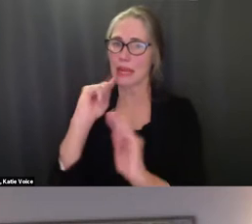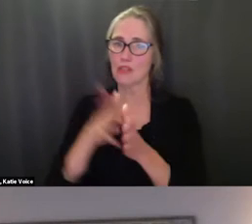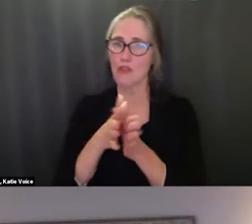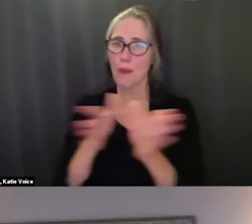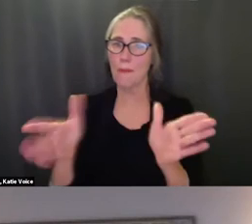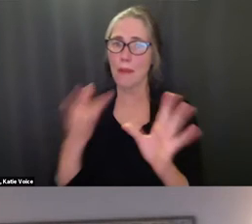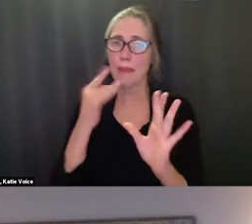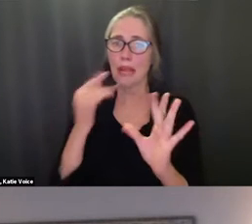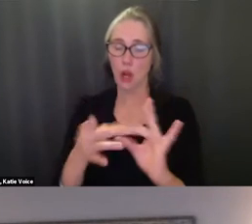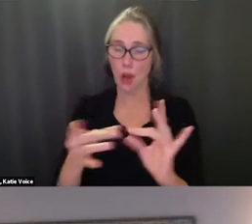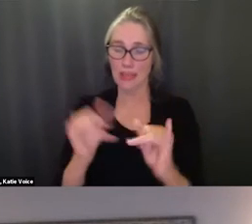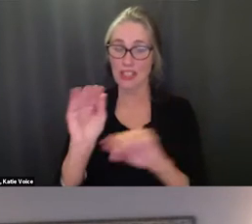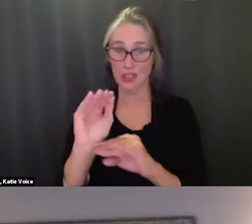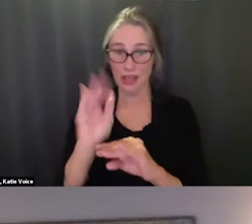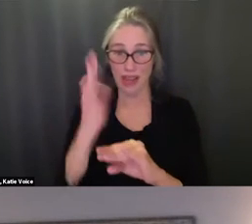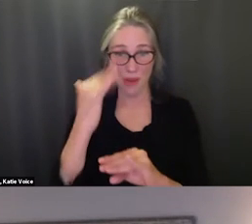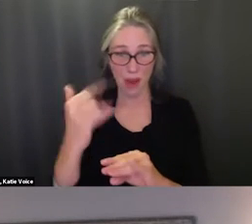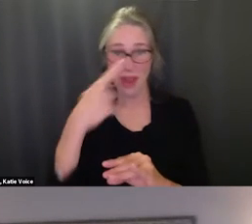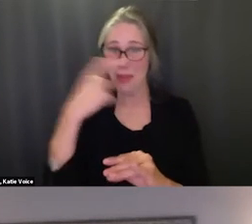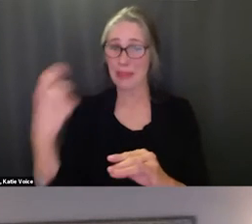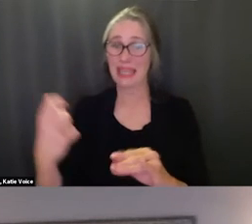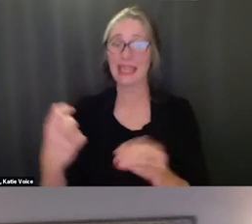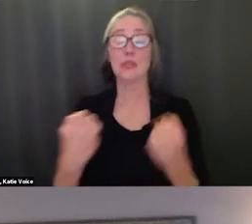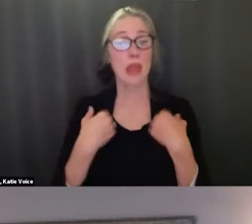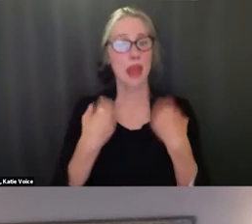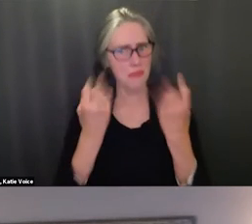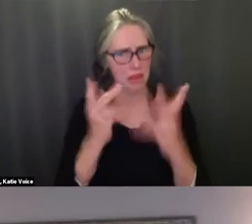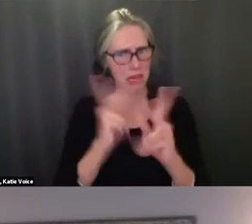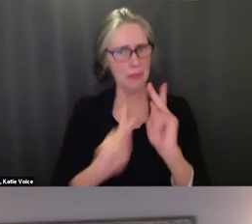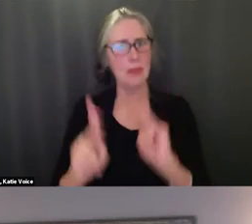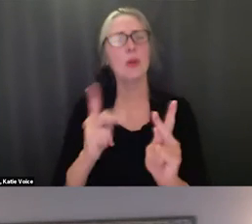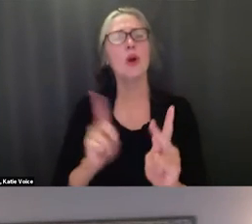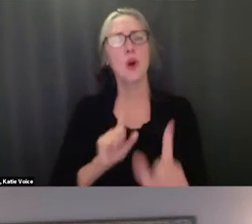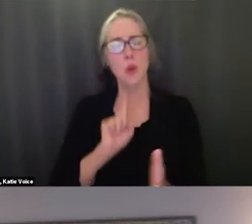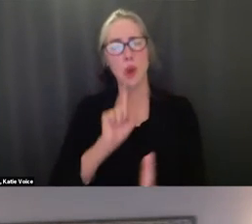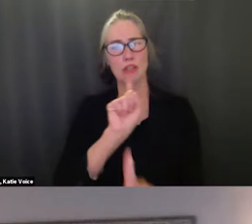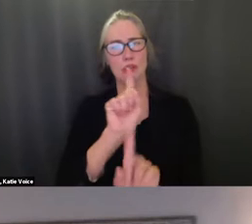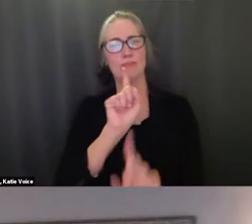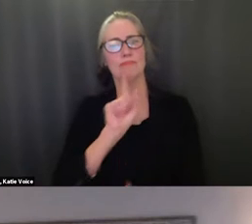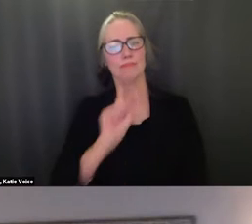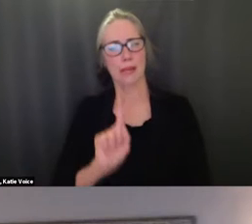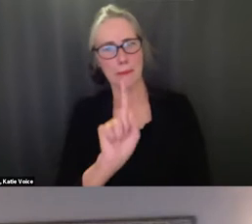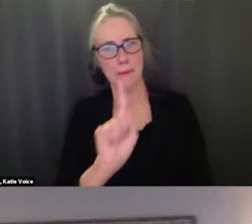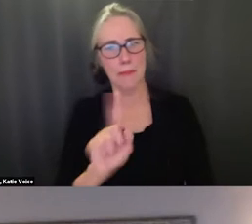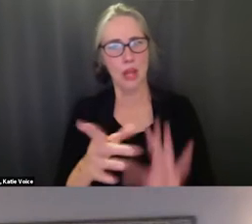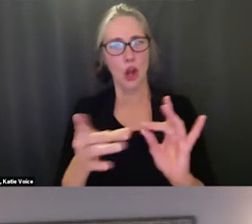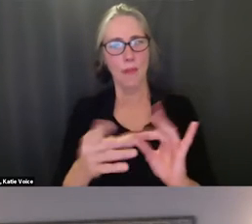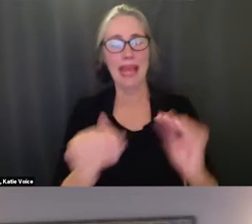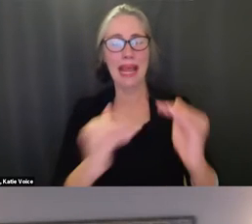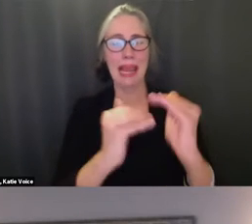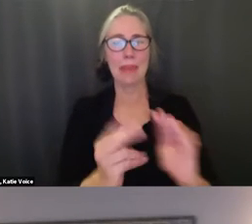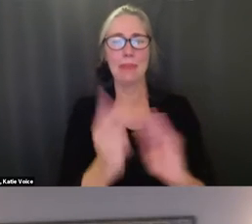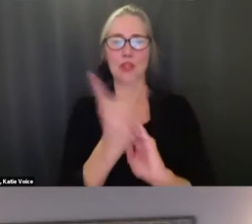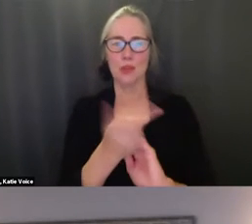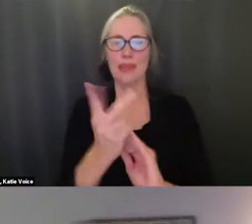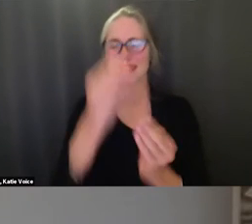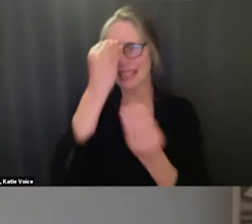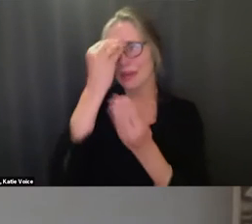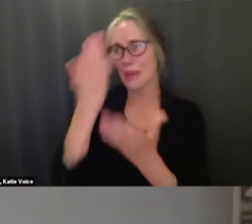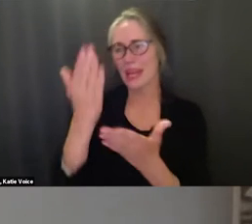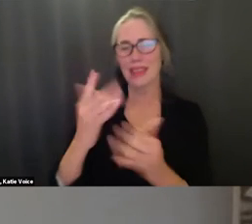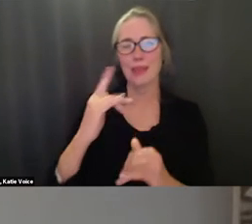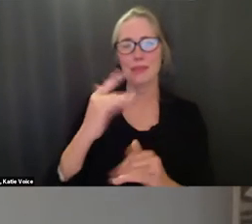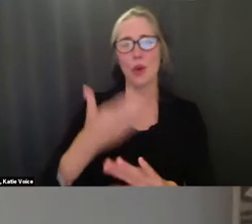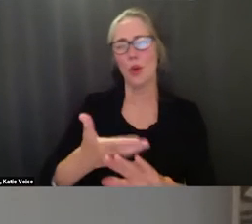a que tenemos bastantes y ellos van a tener un límite de tiempo de 2 minutos. Y se les informó de esto anteriormente en esta tarde. Ok, adelante.